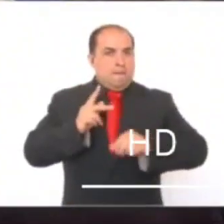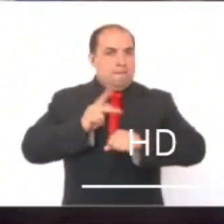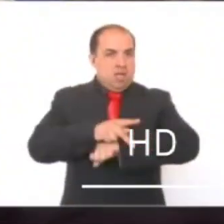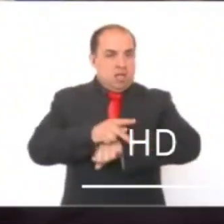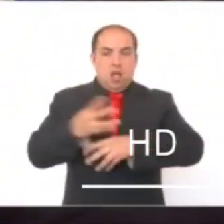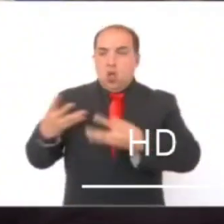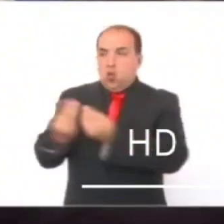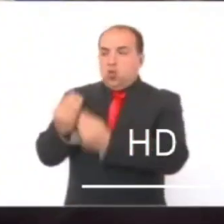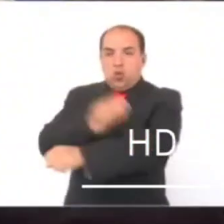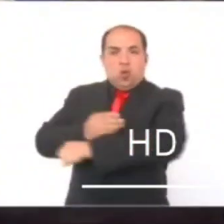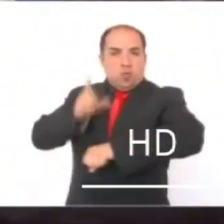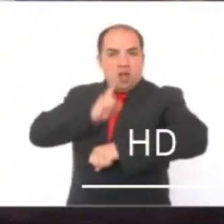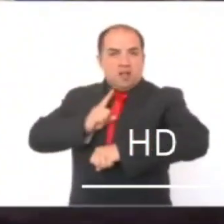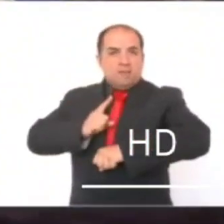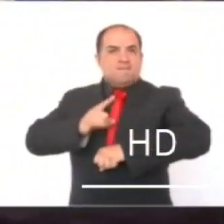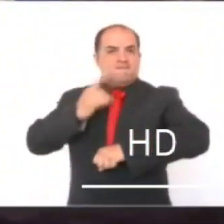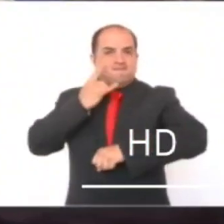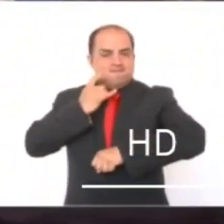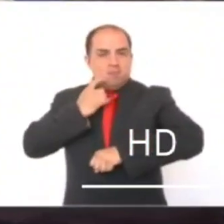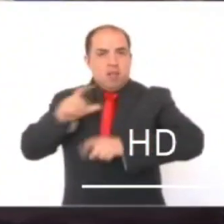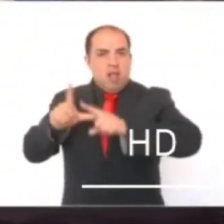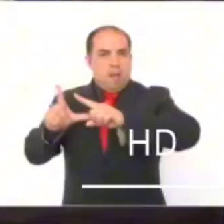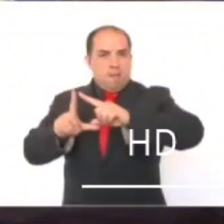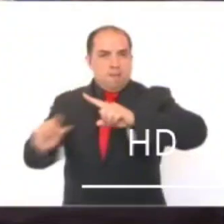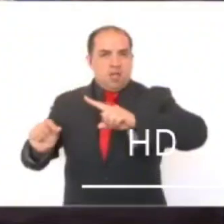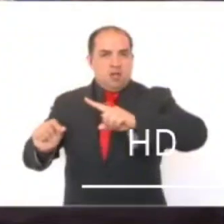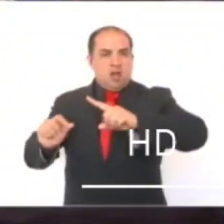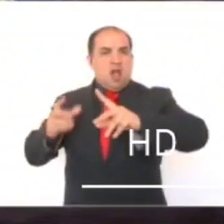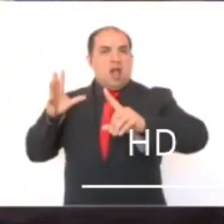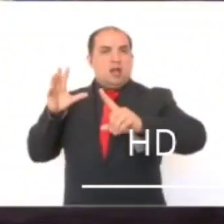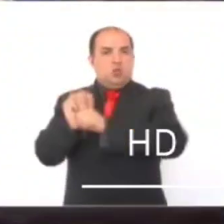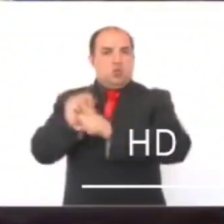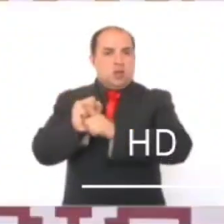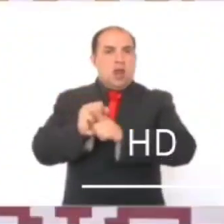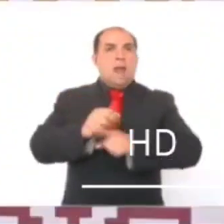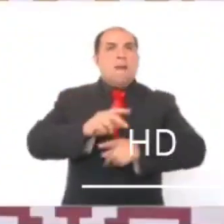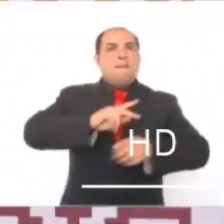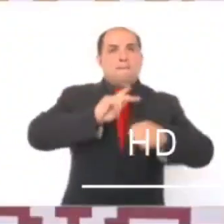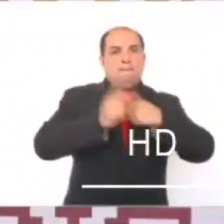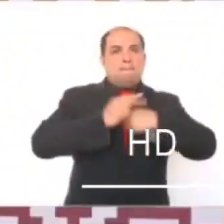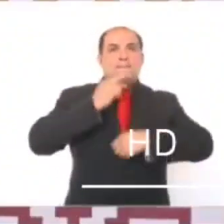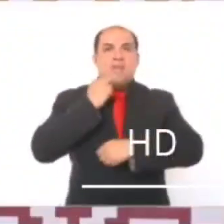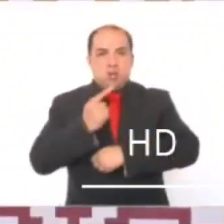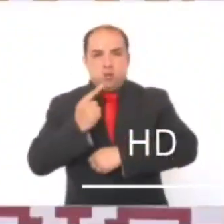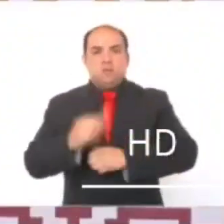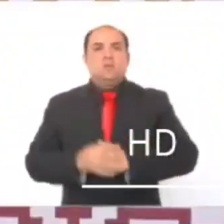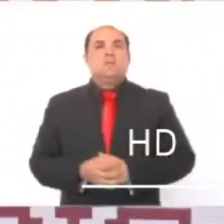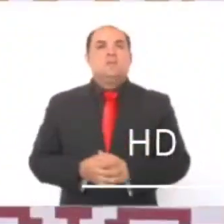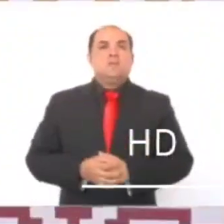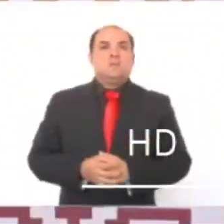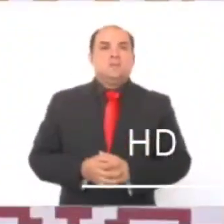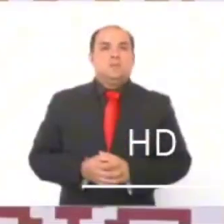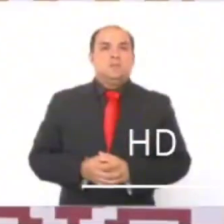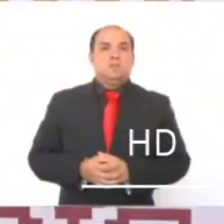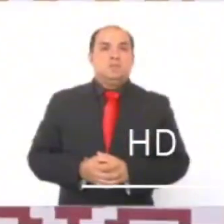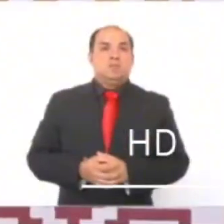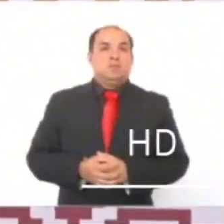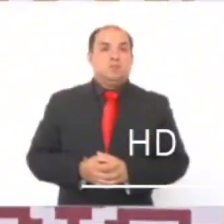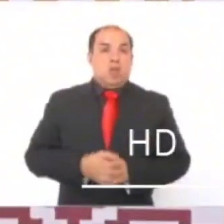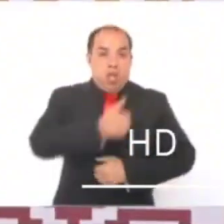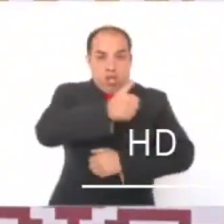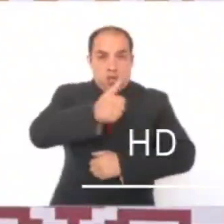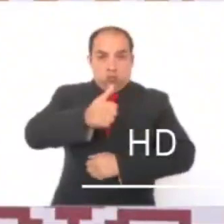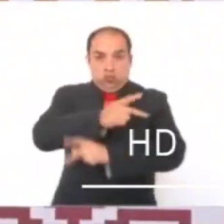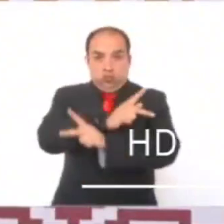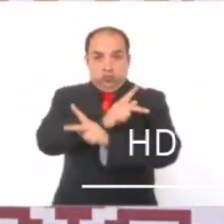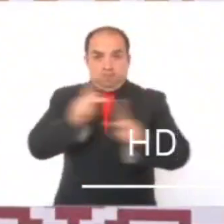compañeras, tratamos de hacer de México un mejor país. Al igual que cada una de ustedes, para